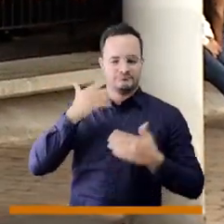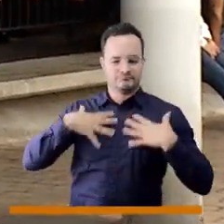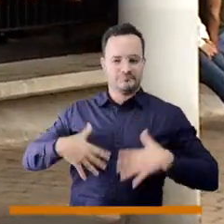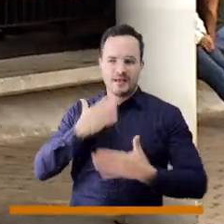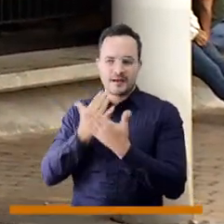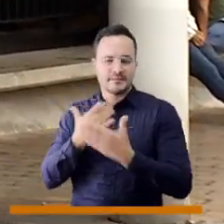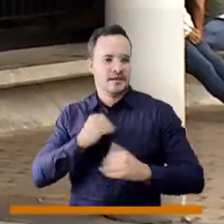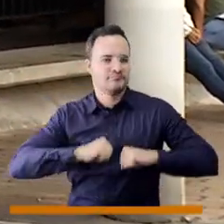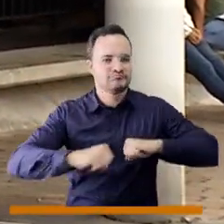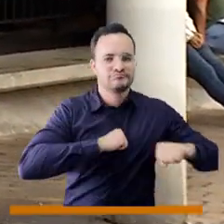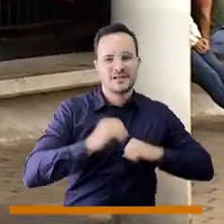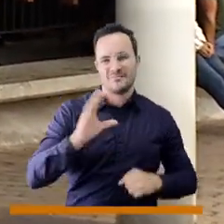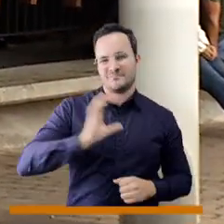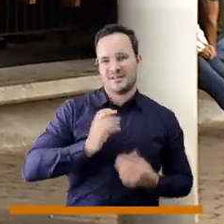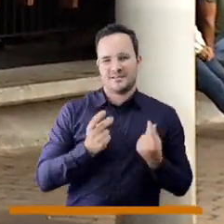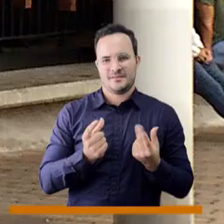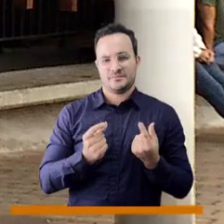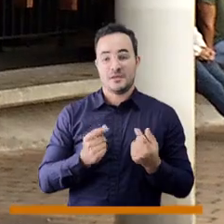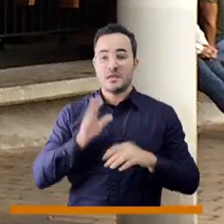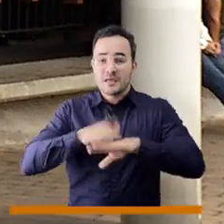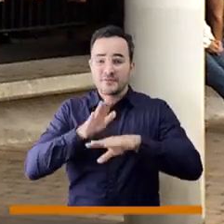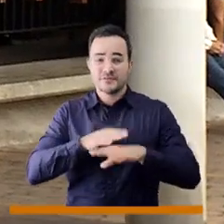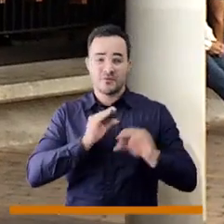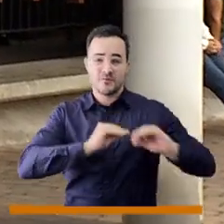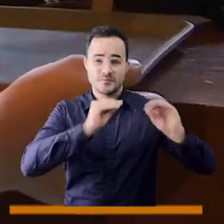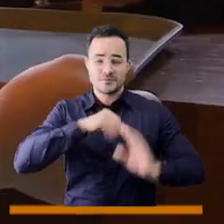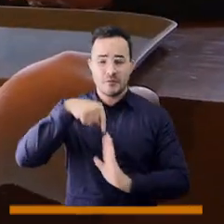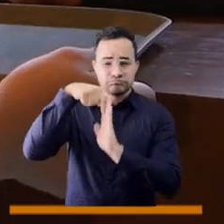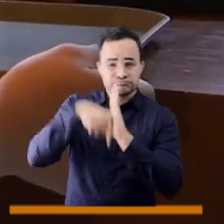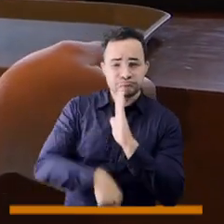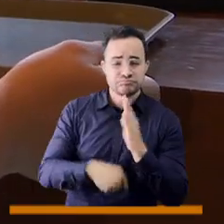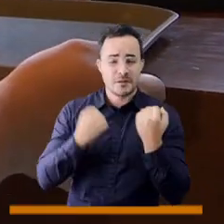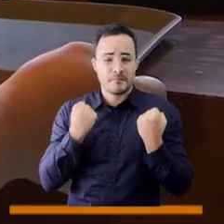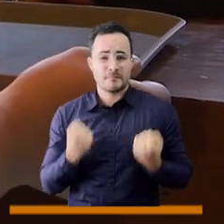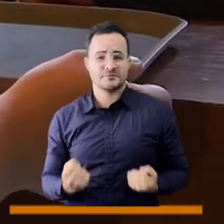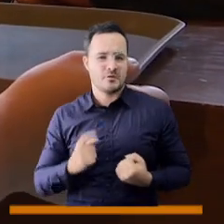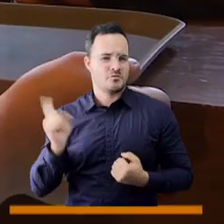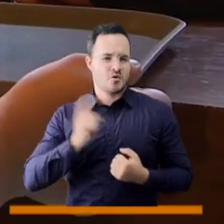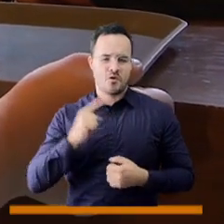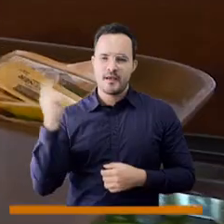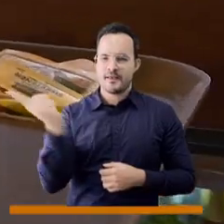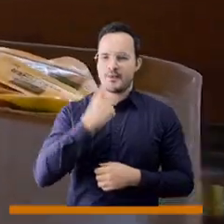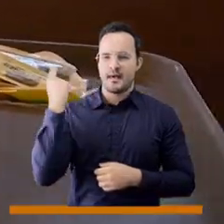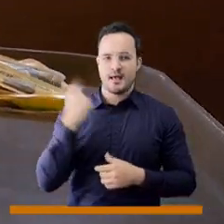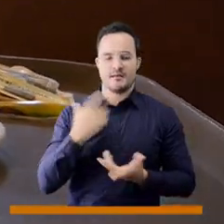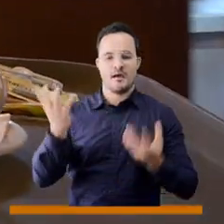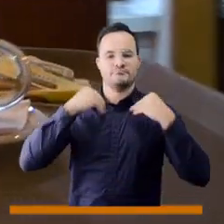muy densa porque es como de potencializar la habilidad o la destreza que ya tienen.